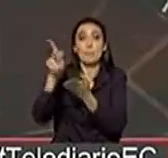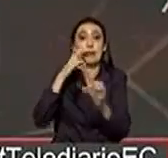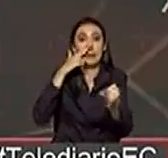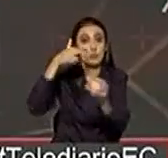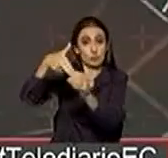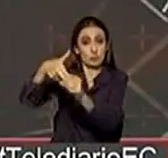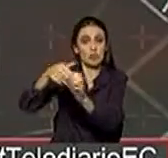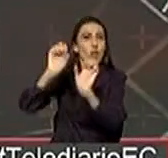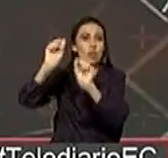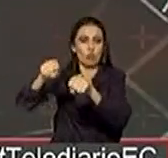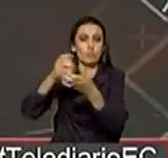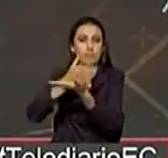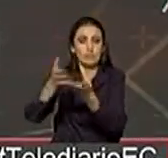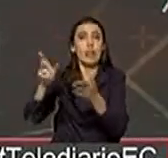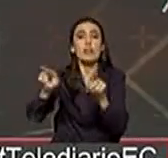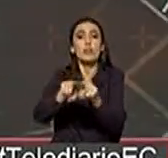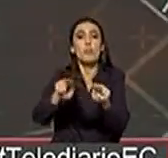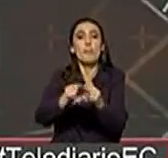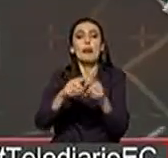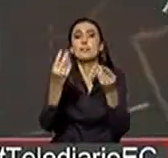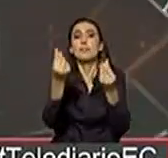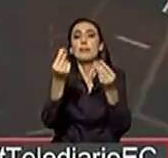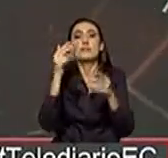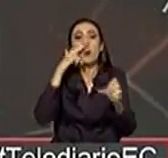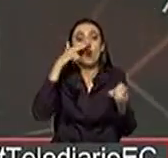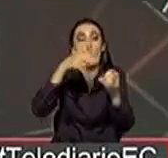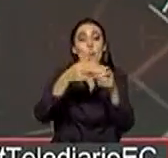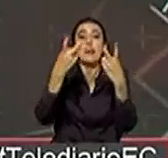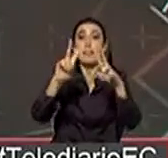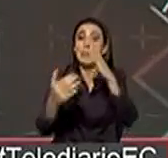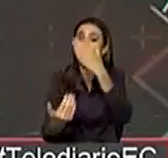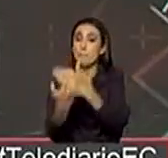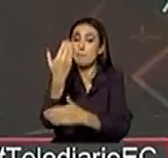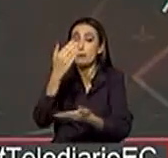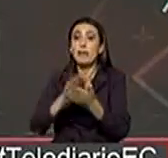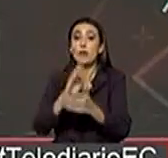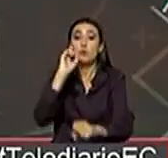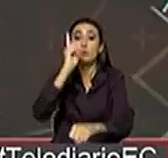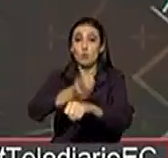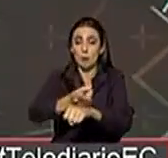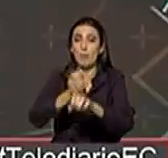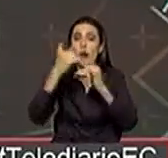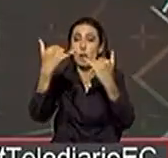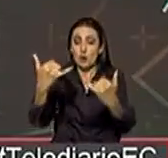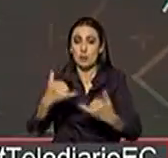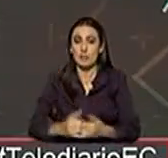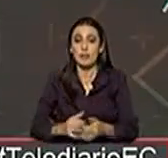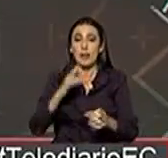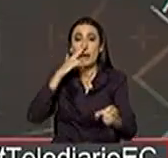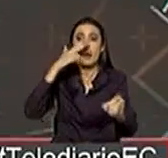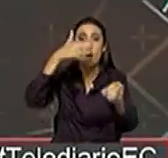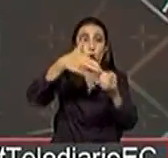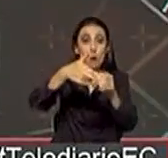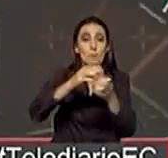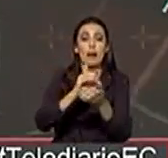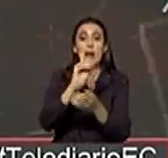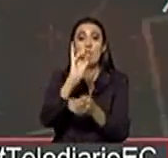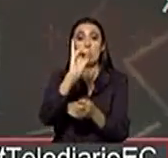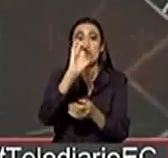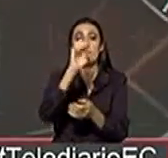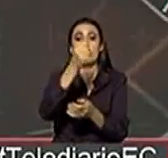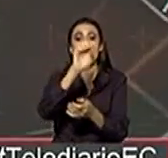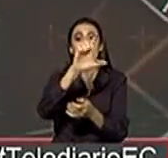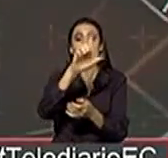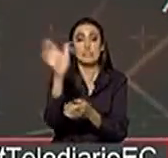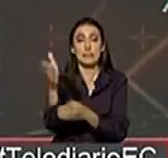así también se anunció la creación de uno nuevo el valor de la gasolina extra y el diesel se retornarán a sus